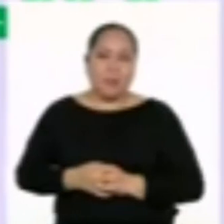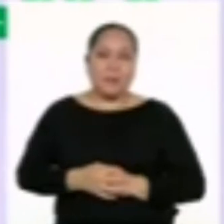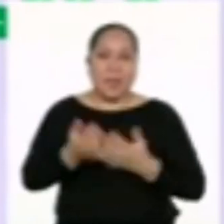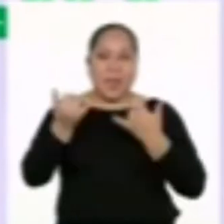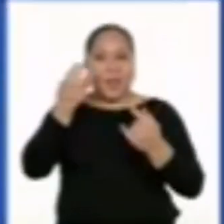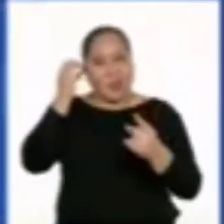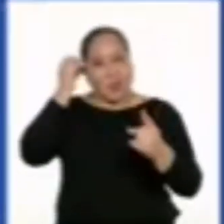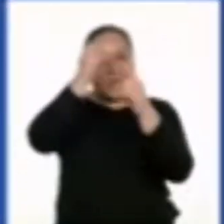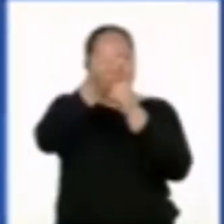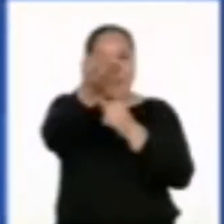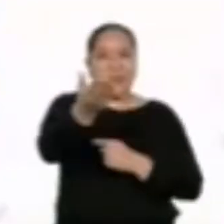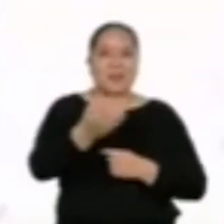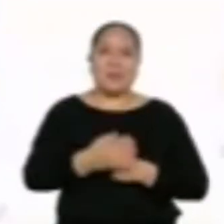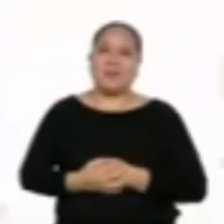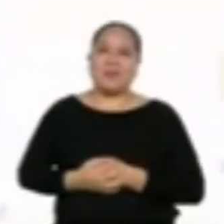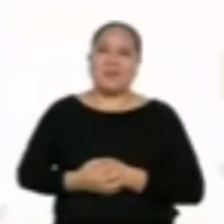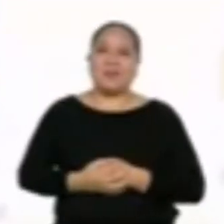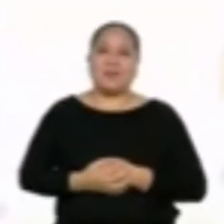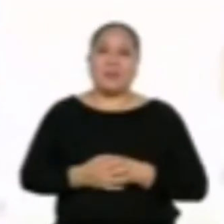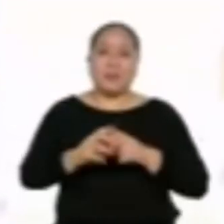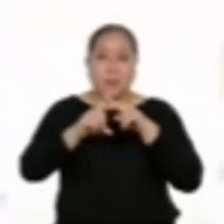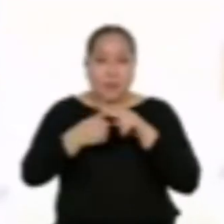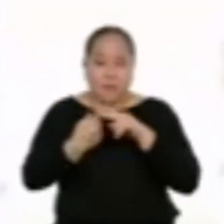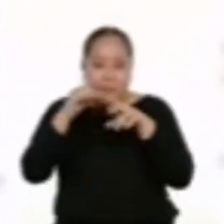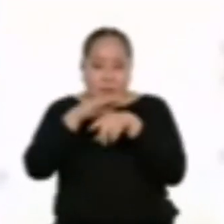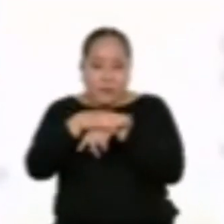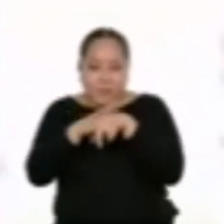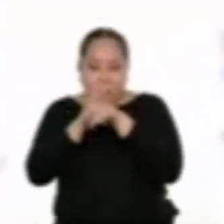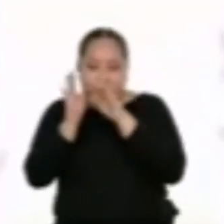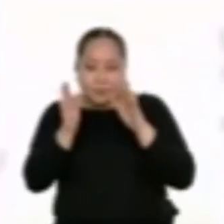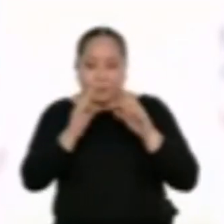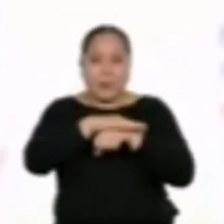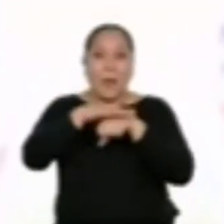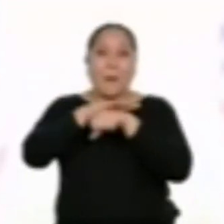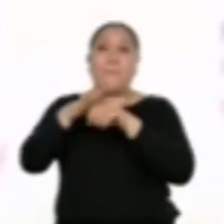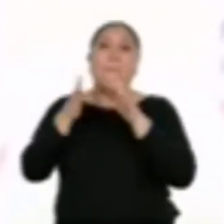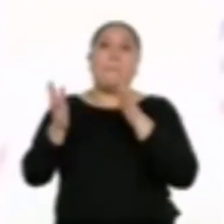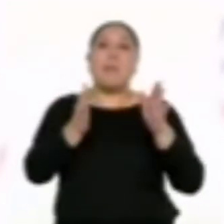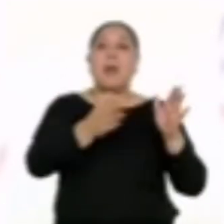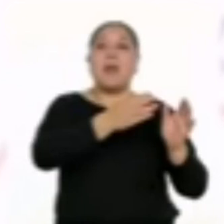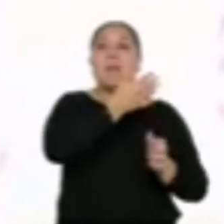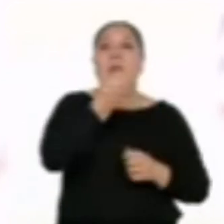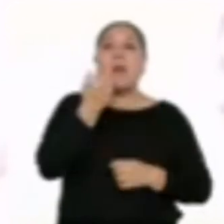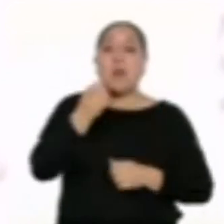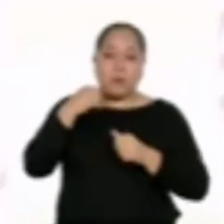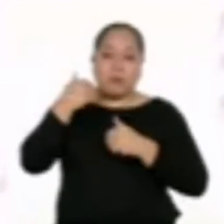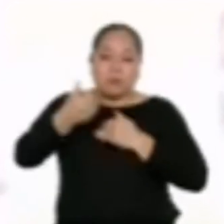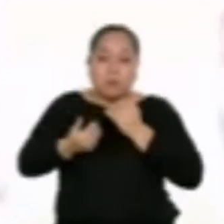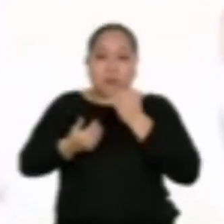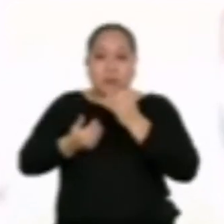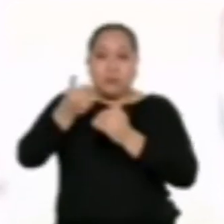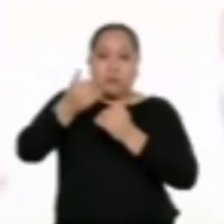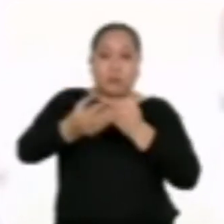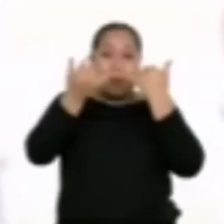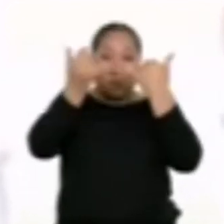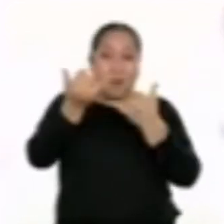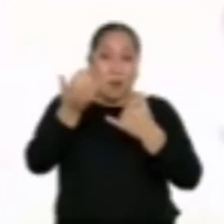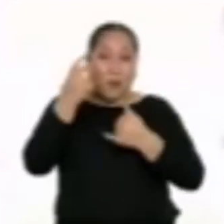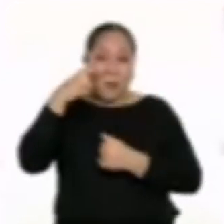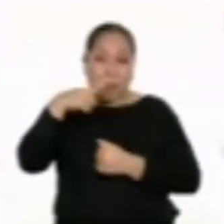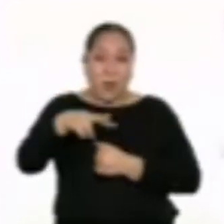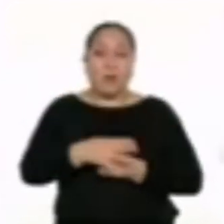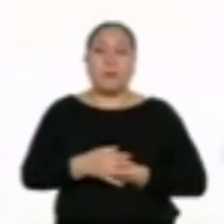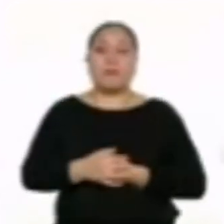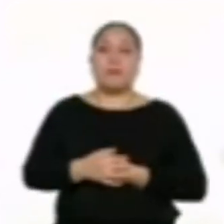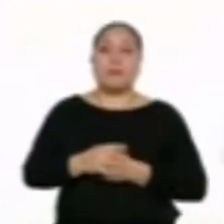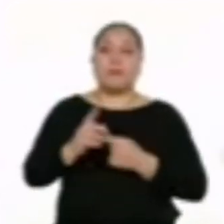les dejo el reto a ustedes. Empezar a planificar su plan de mejora, siguiendo los pasos que completamos hoy con éxito en el